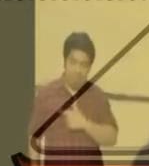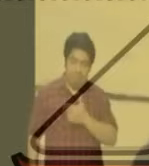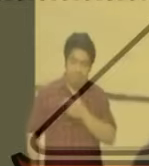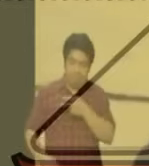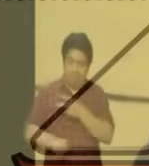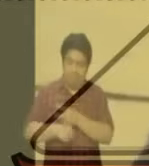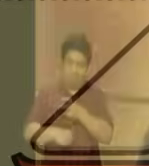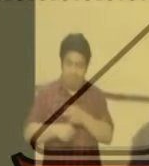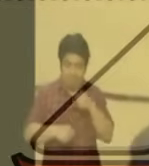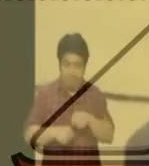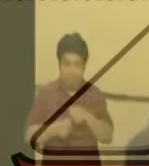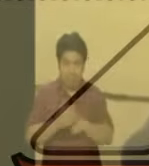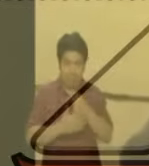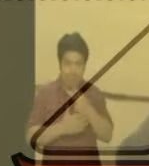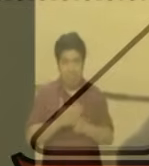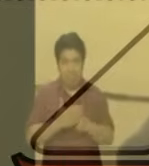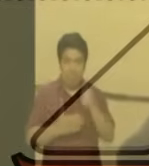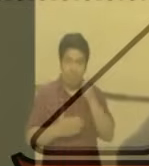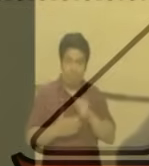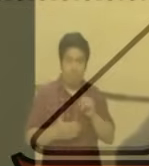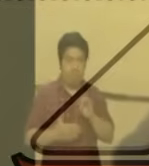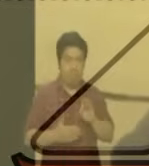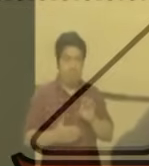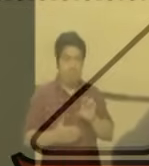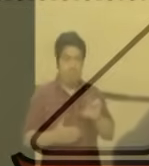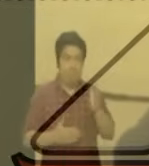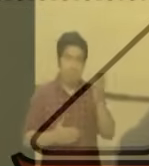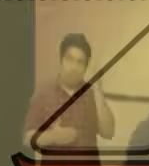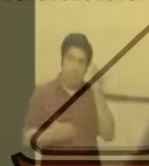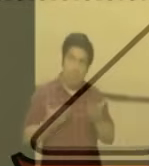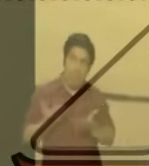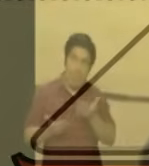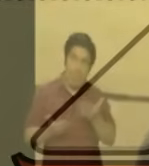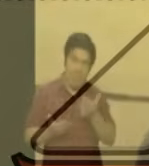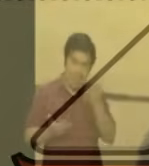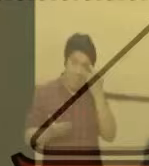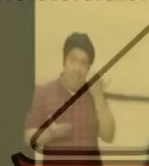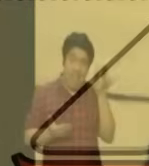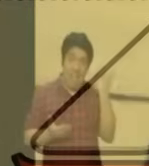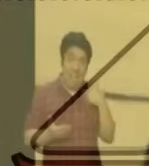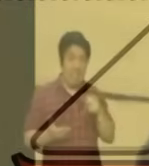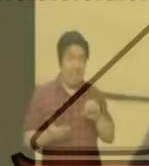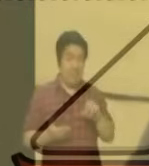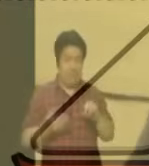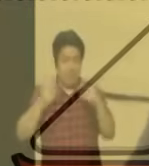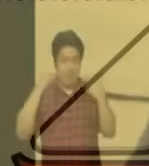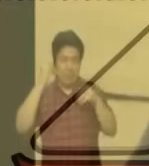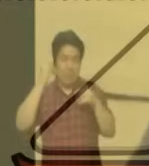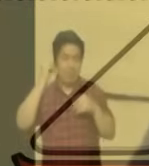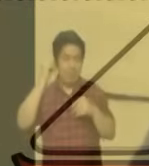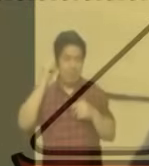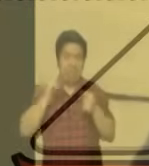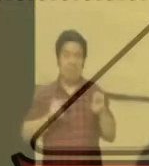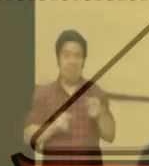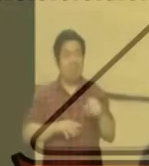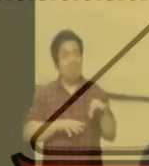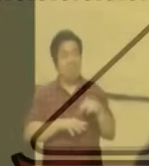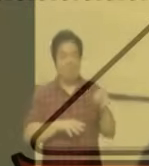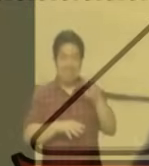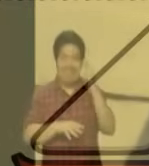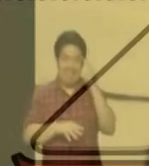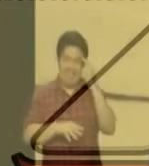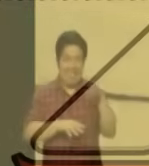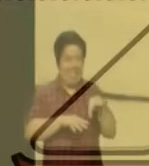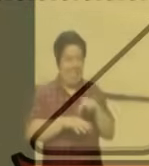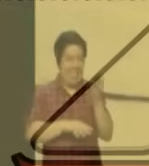programa. Tal vez, ¿sabes desde cuándo no te veo, Fer? Desde que fuimos a bailar a Tepito, no sé si te acuerdas. ¿Sí? Que nos la pasamos bomba, ¿eh? Oye, me propuso hasta matrimonio a un señor de allá